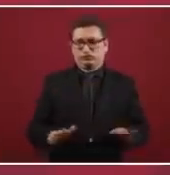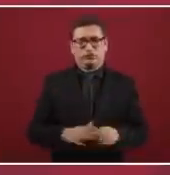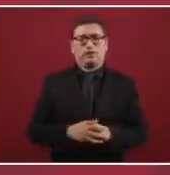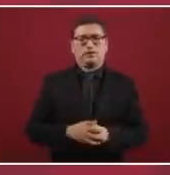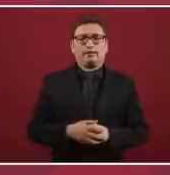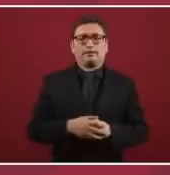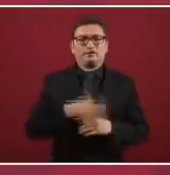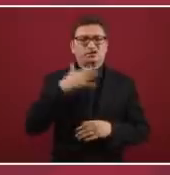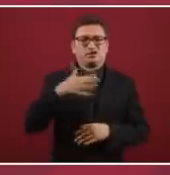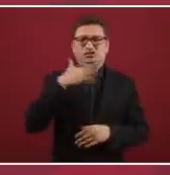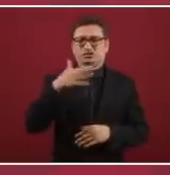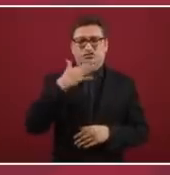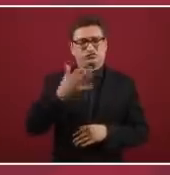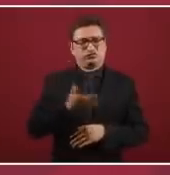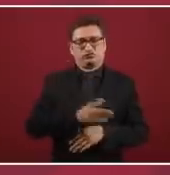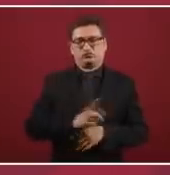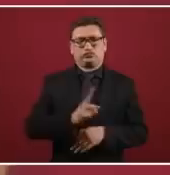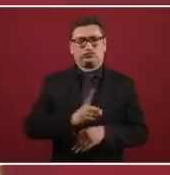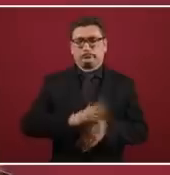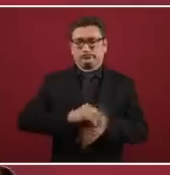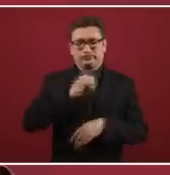corrupción.